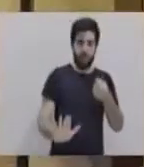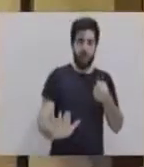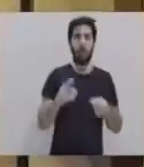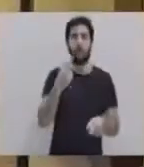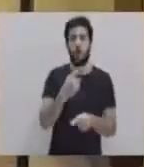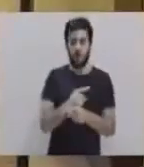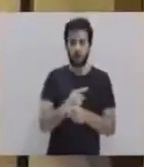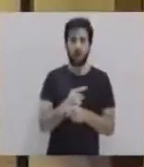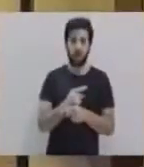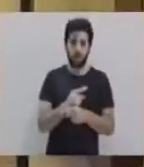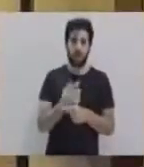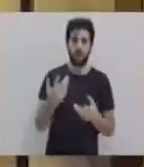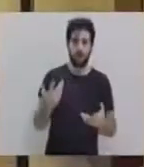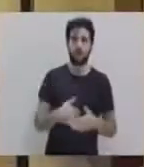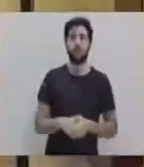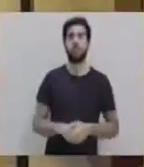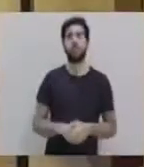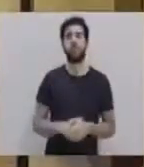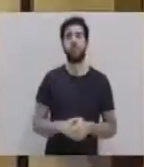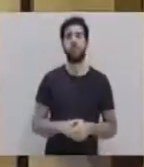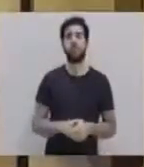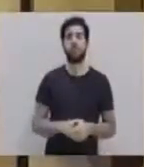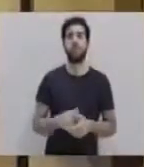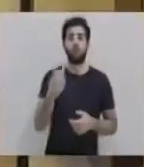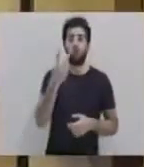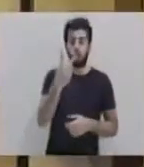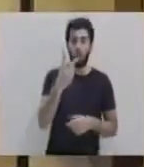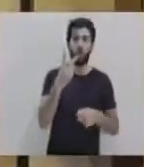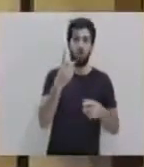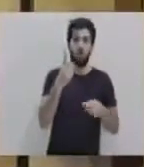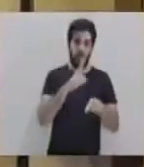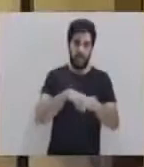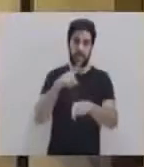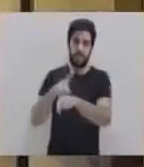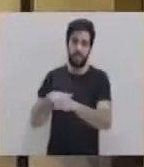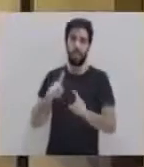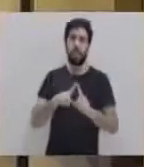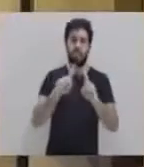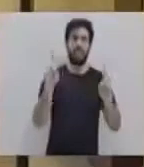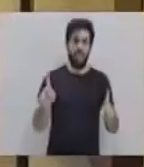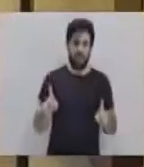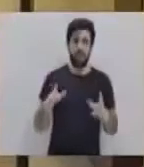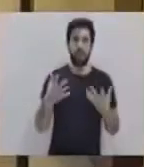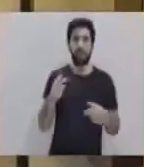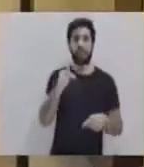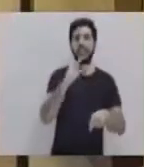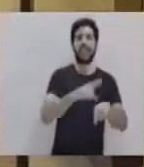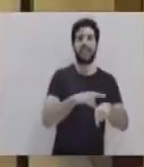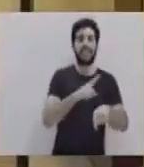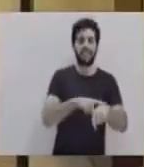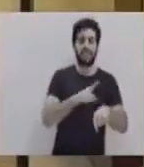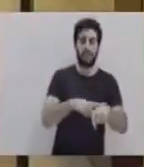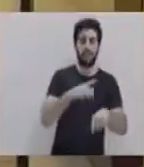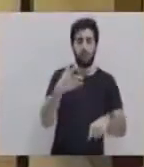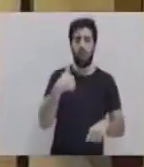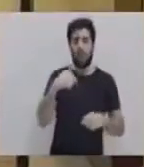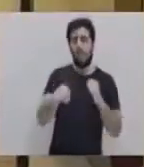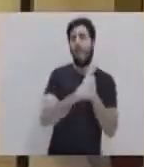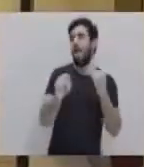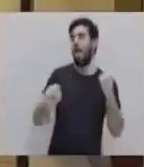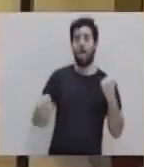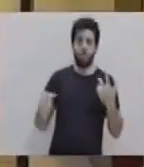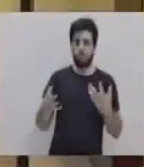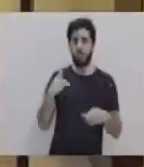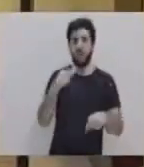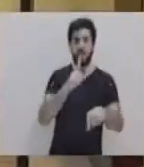como seres humanos y aparte la reacción de nuestro vehículo. Exactamente, son dos tiempos distintos. El tiempo promedio, para no hacer